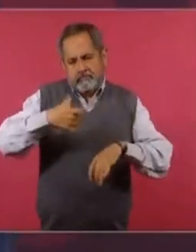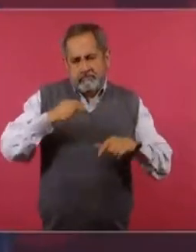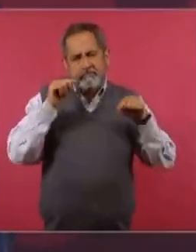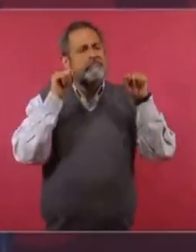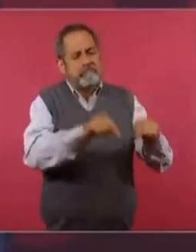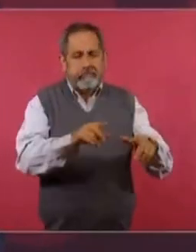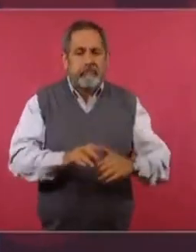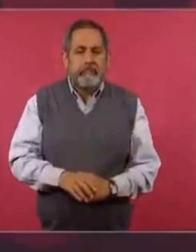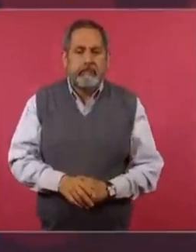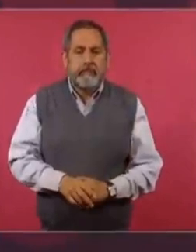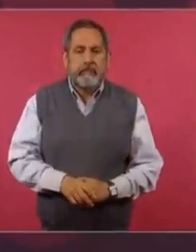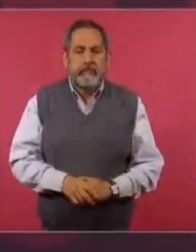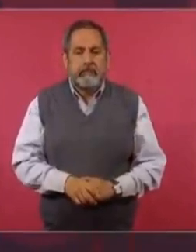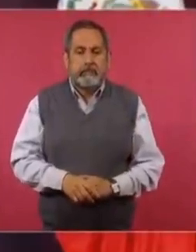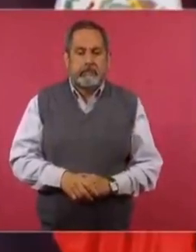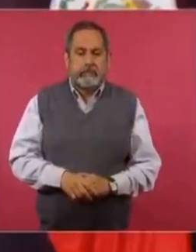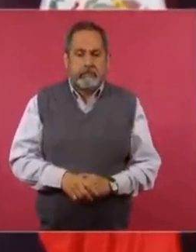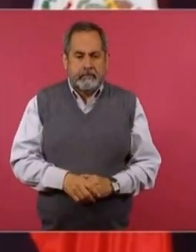y